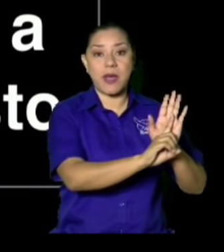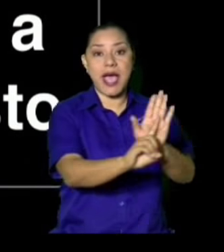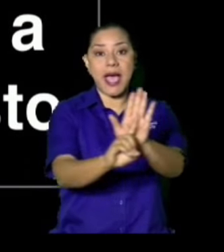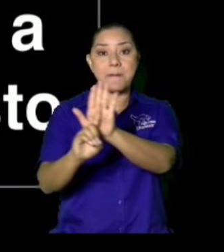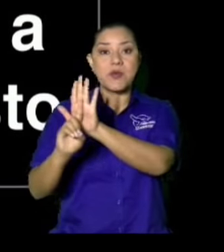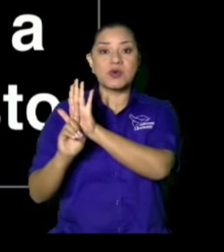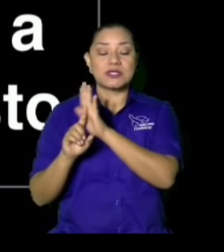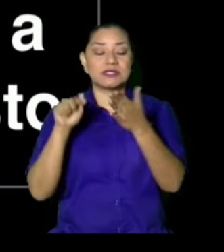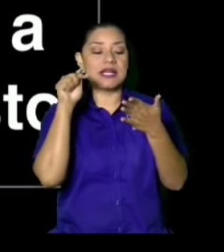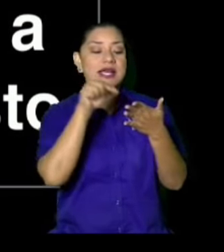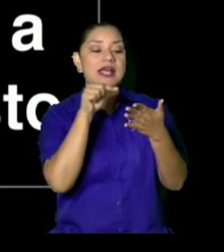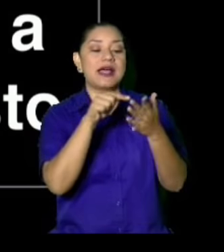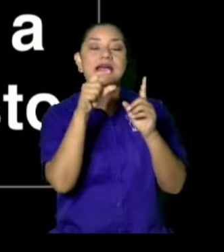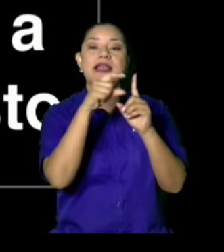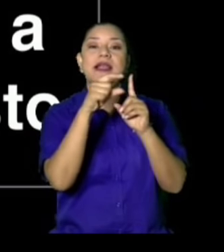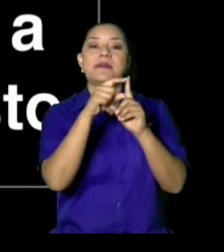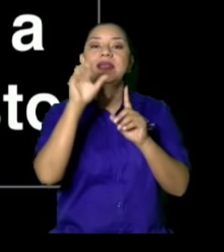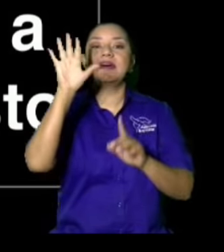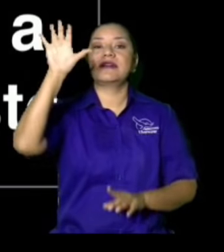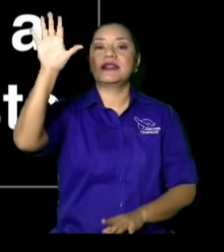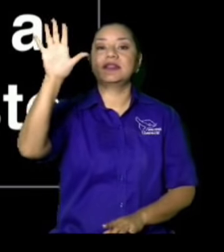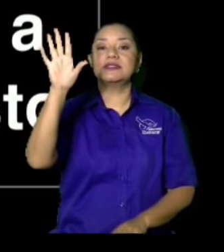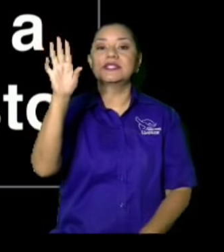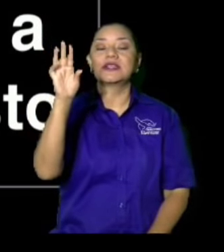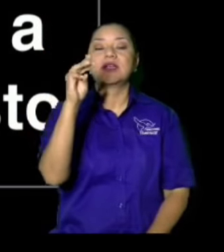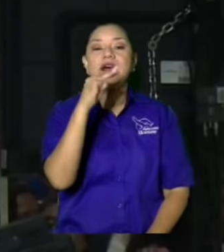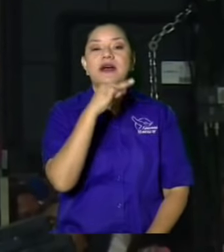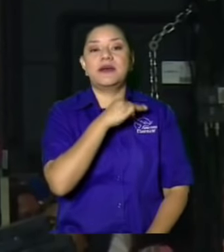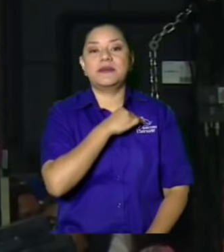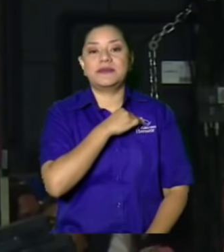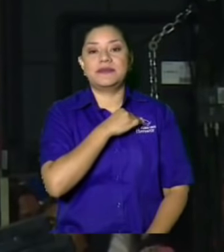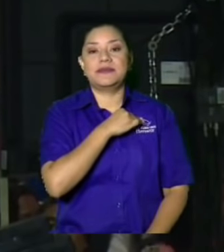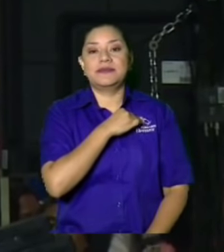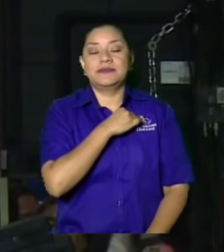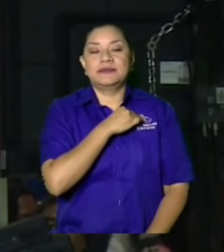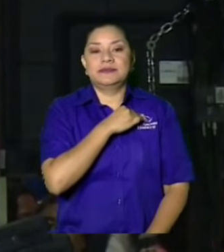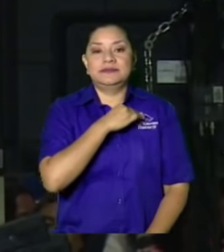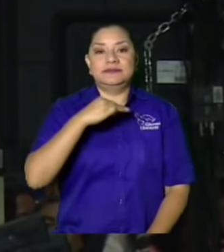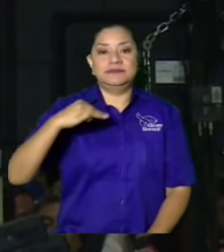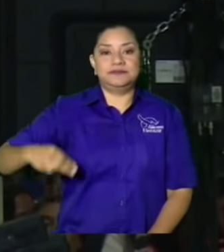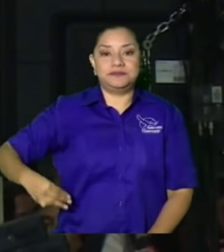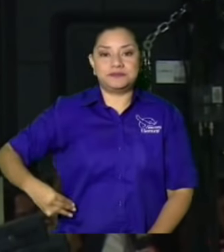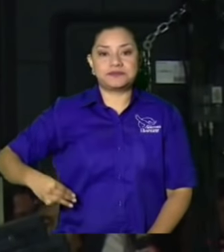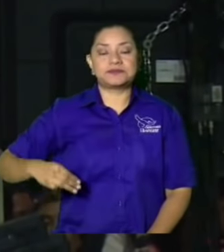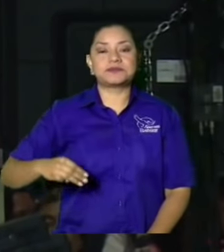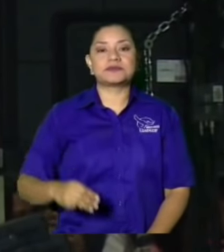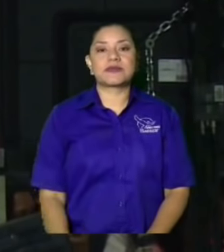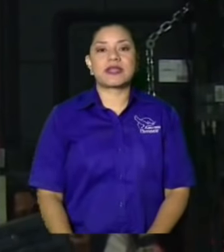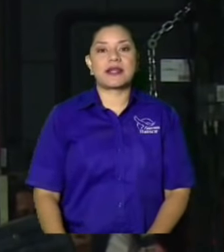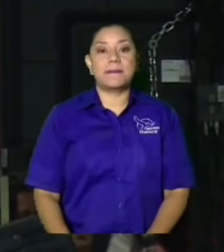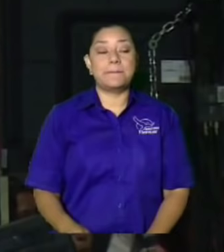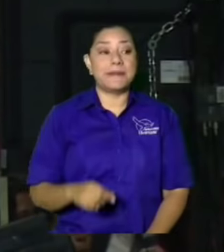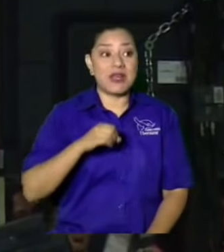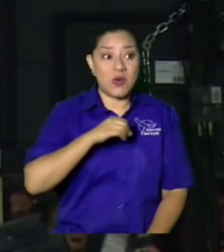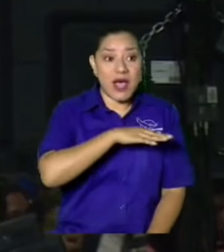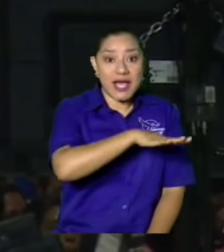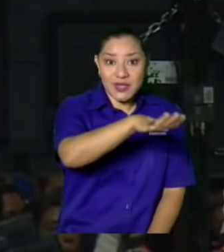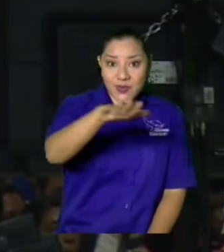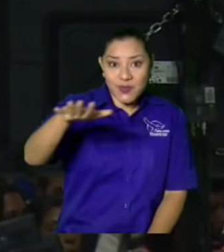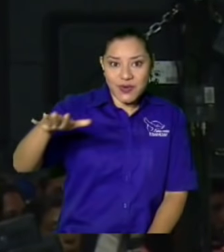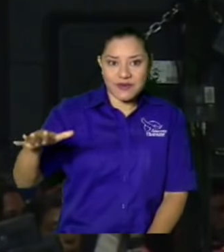la palabra de los cinco ministerios. Pero hay un pueblo que está desesperado ya por